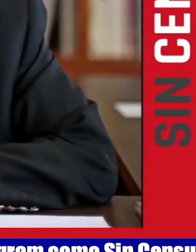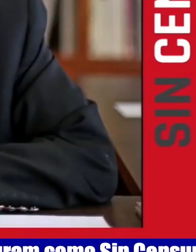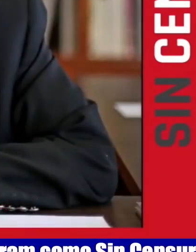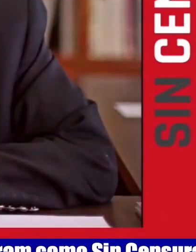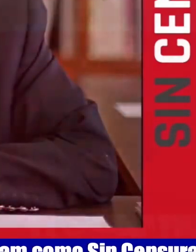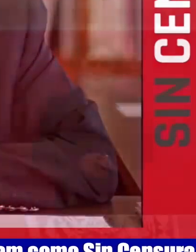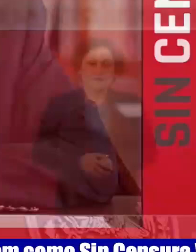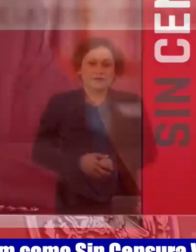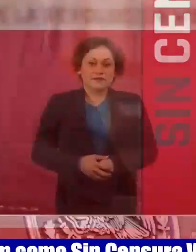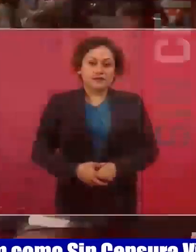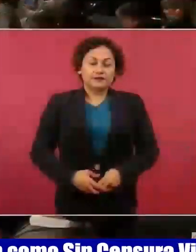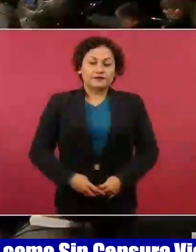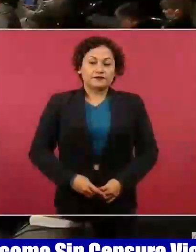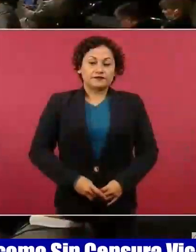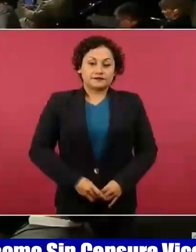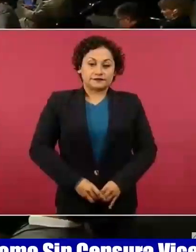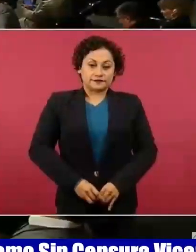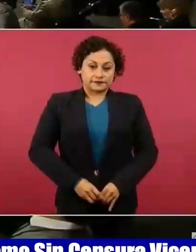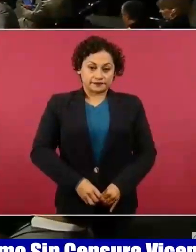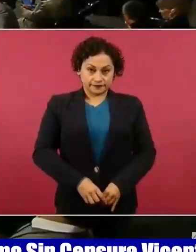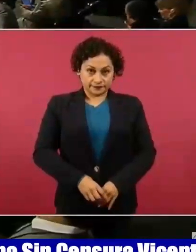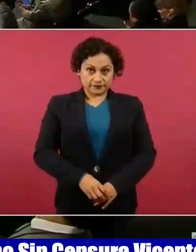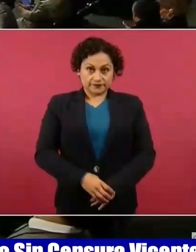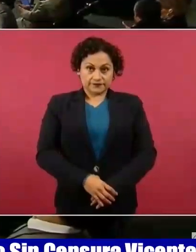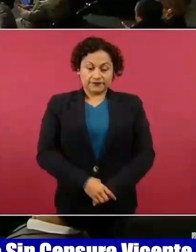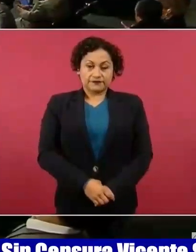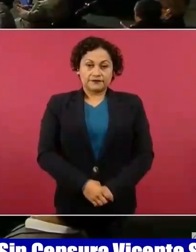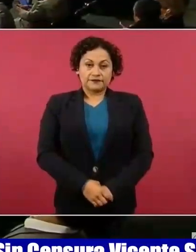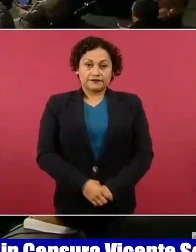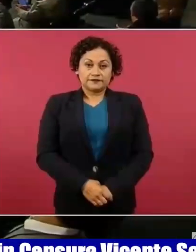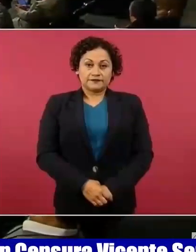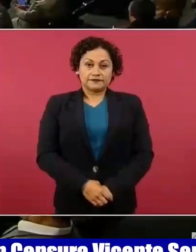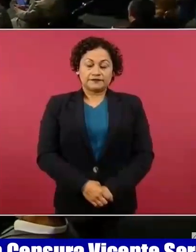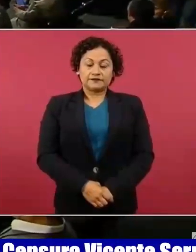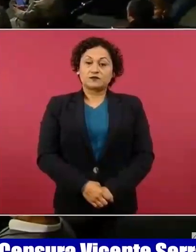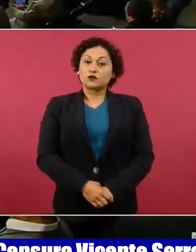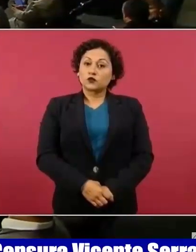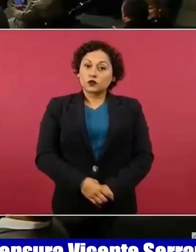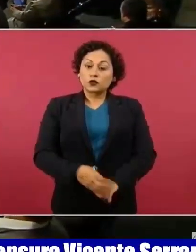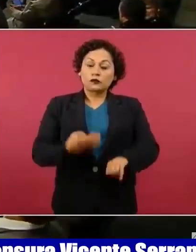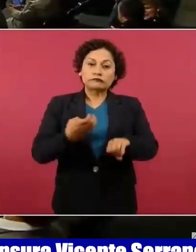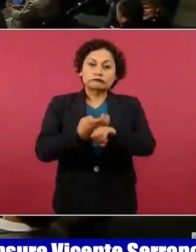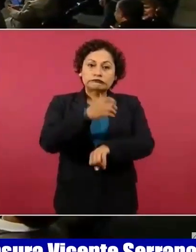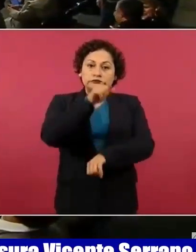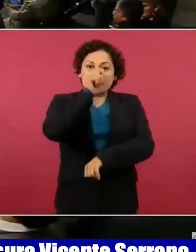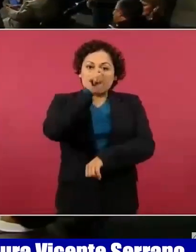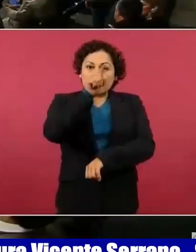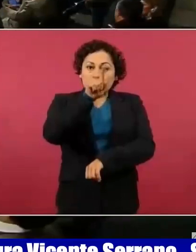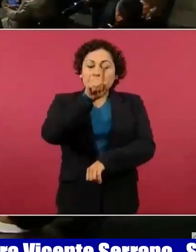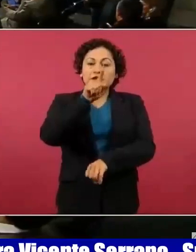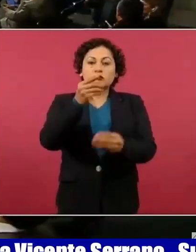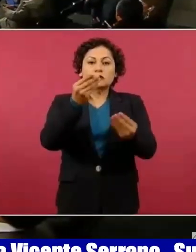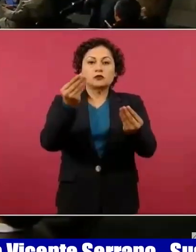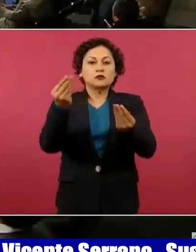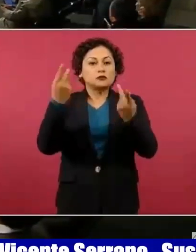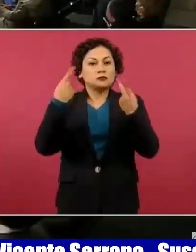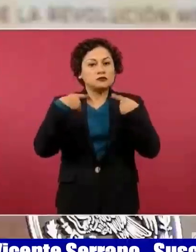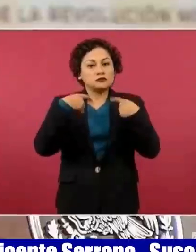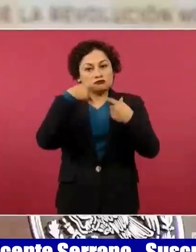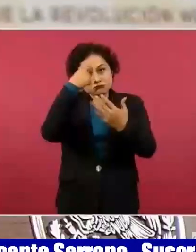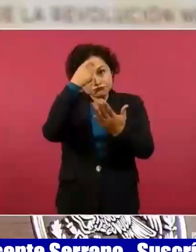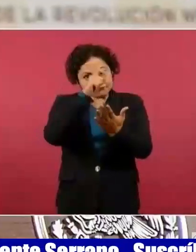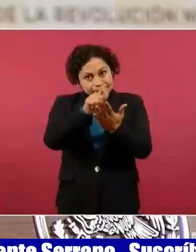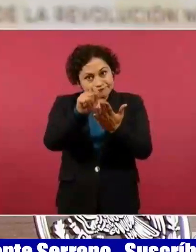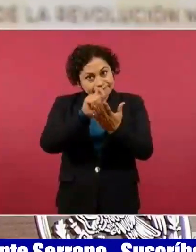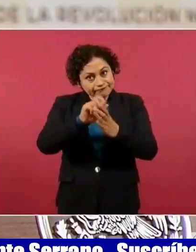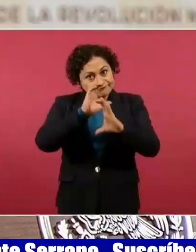presidente López Obrador, yo estimo mucho al licenciado Muñoz Ledo y por supuesto al ingeniero Cárdenas, que pueden decir que soy como